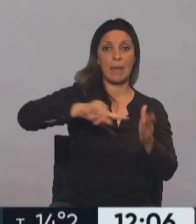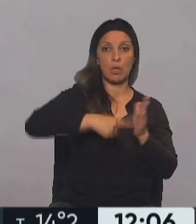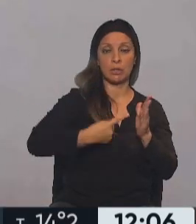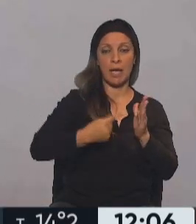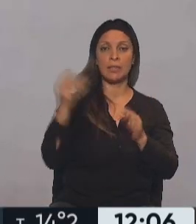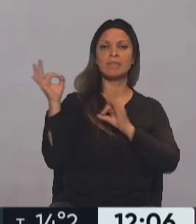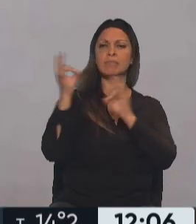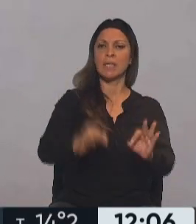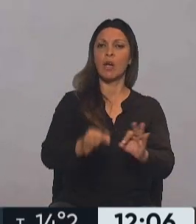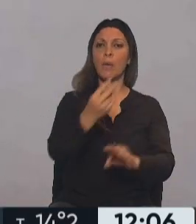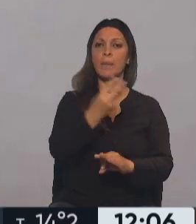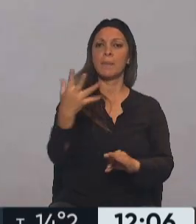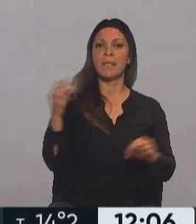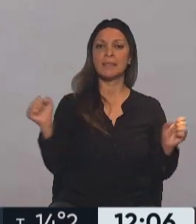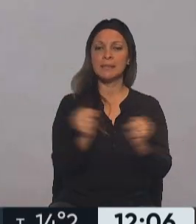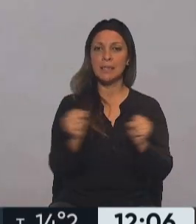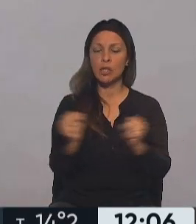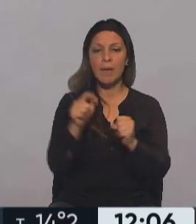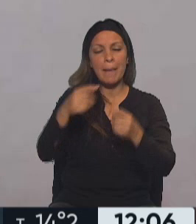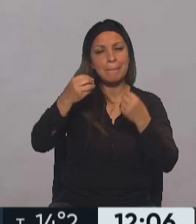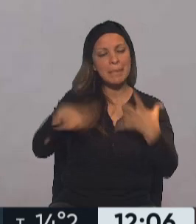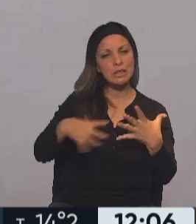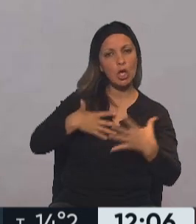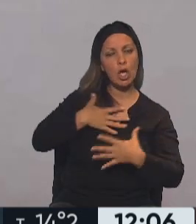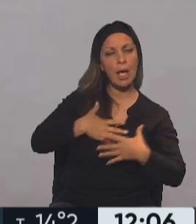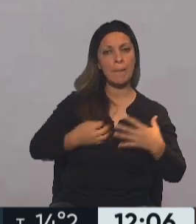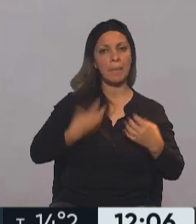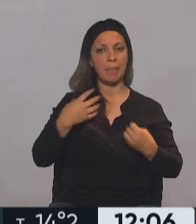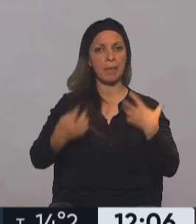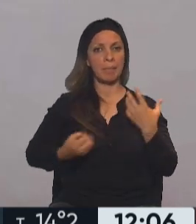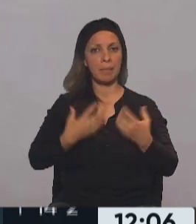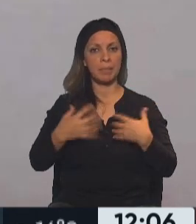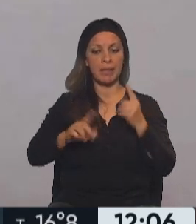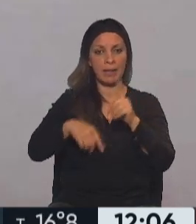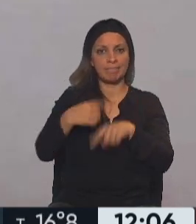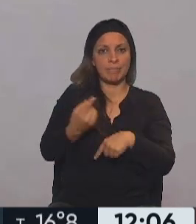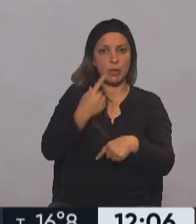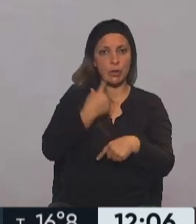el pasado 25 de mayo y comenzó con los síntomas el día siguiente.